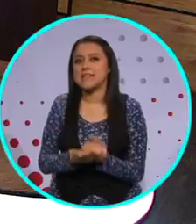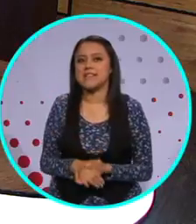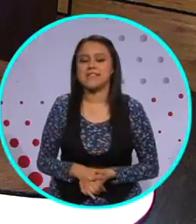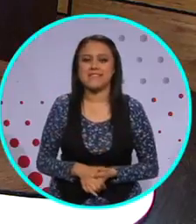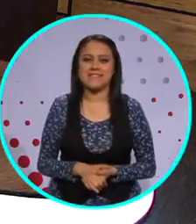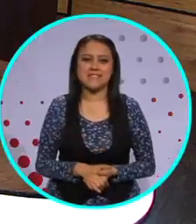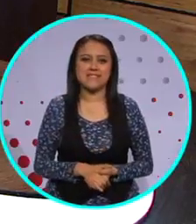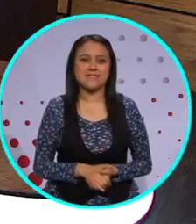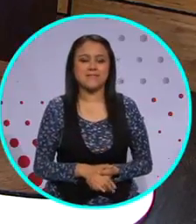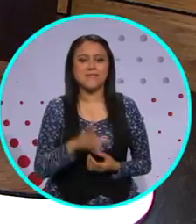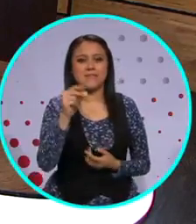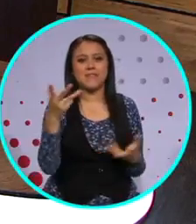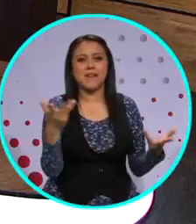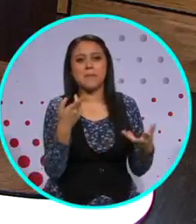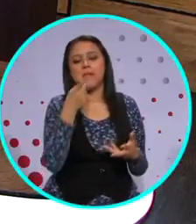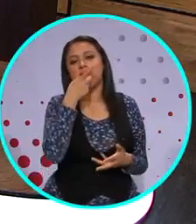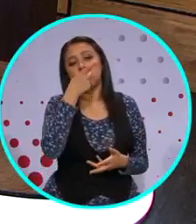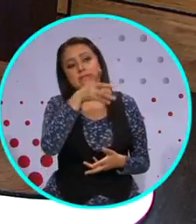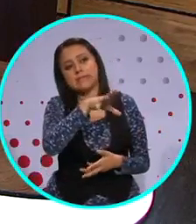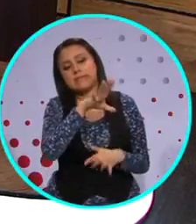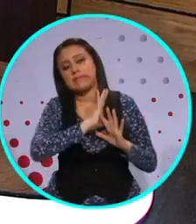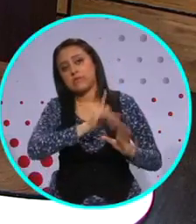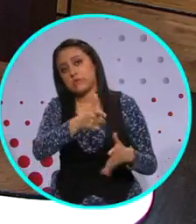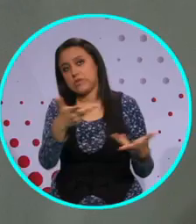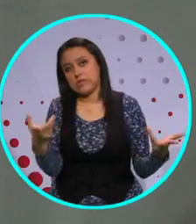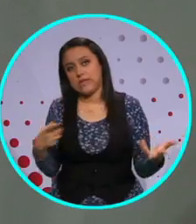y no lo iba a hacer pero lo amenazaron